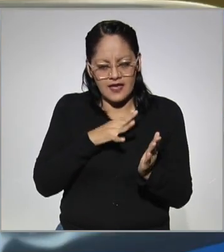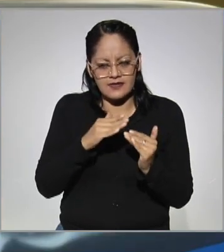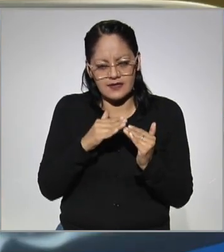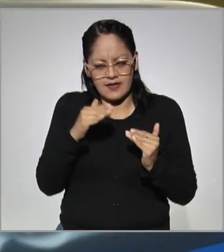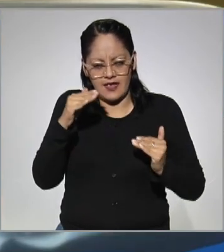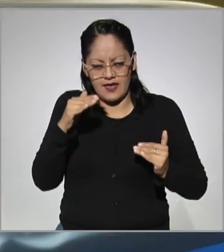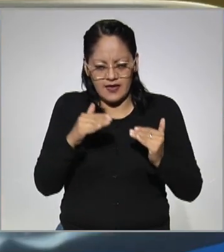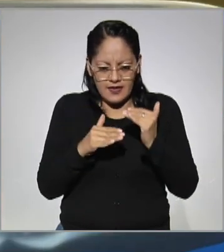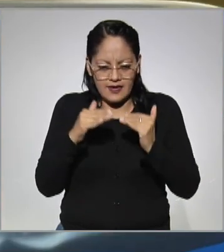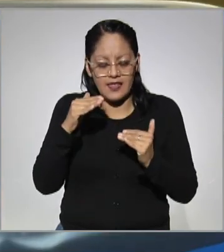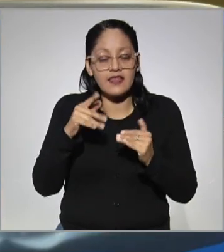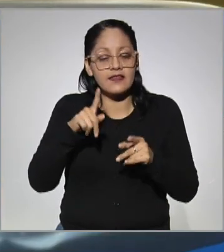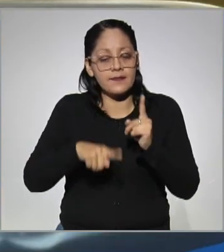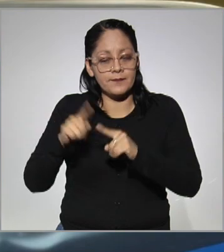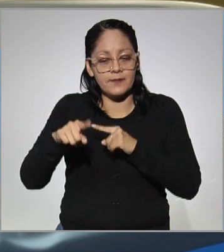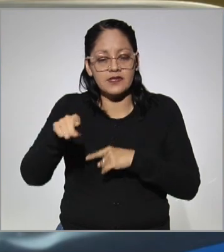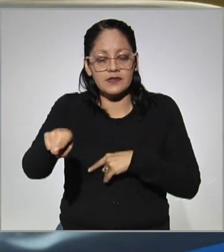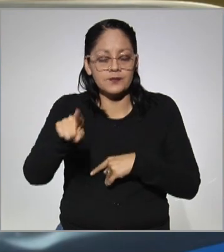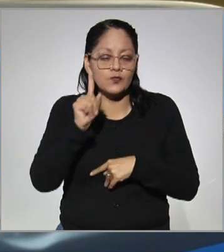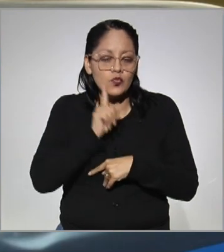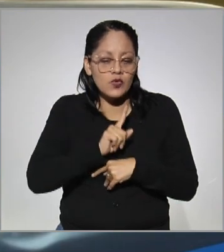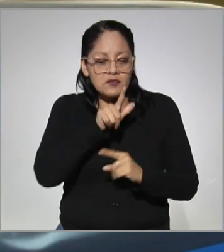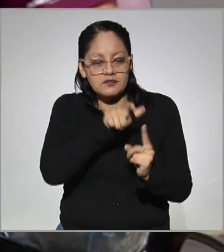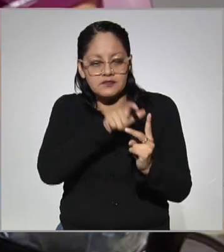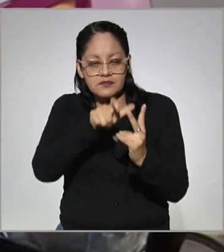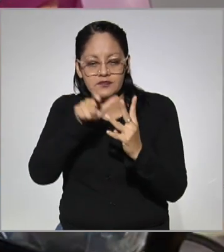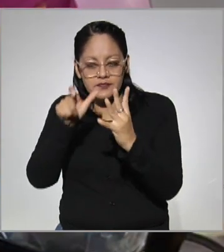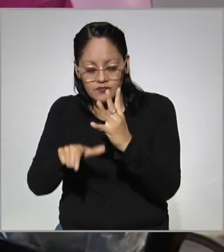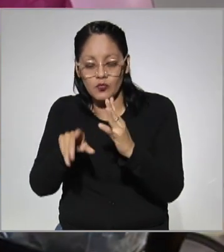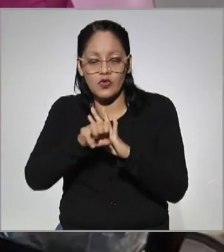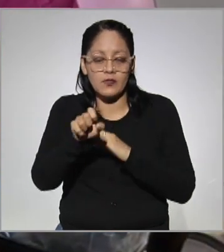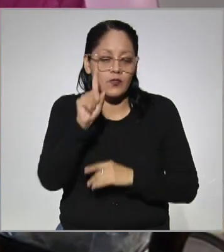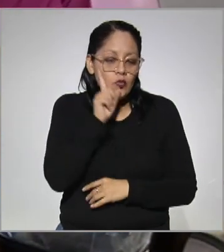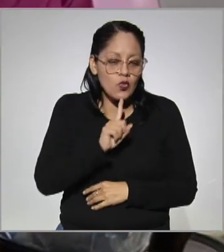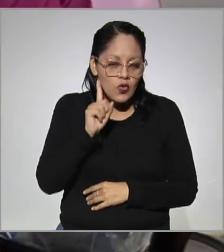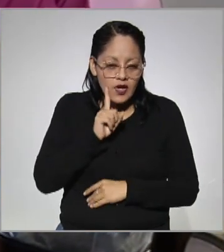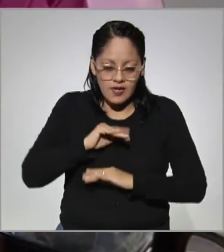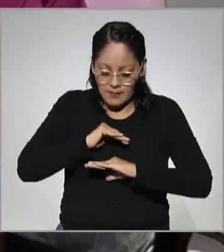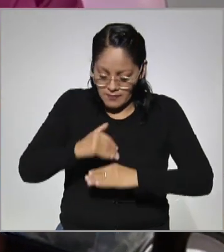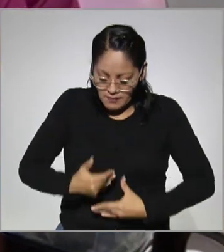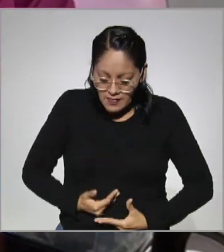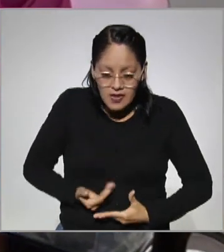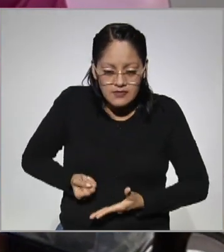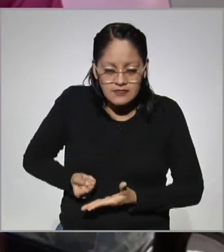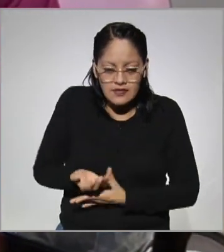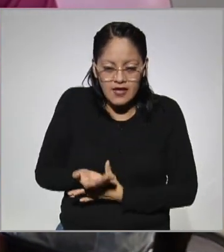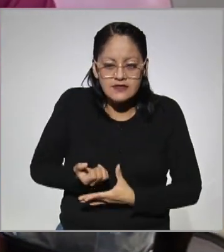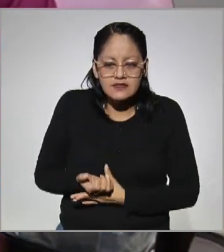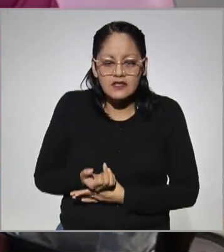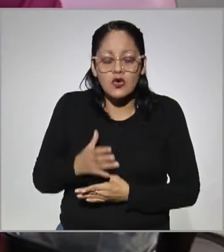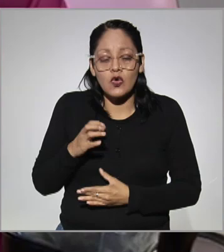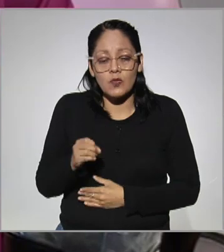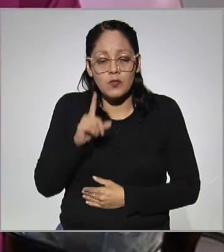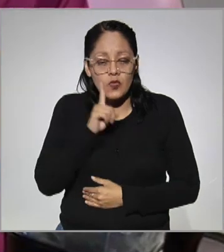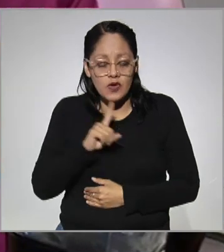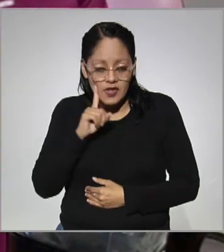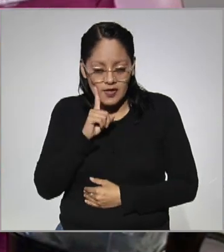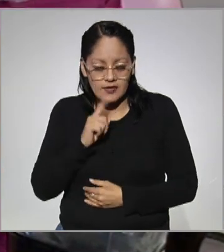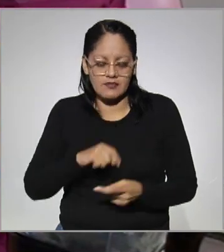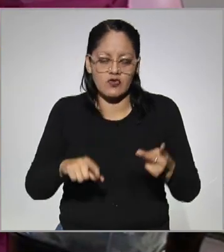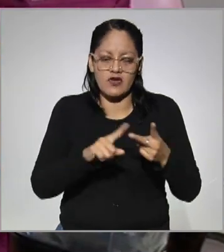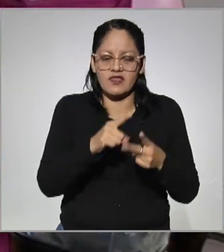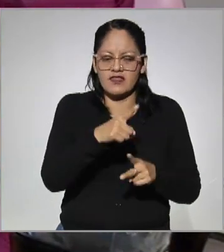sea adecuado para cada paciente. No será lo mismo en una paciente que ha tenido partos o que es bastante alta, a una